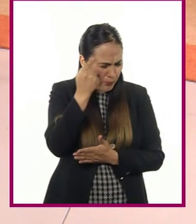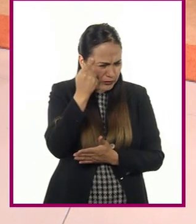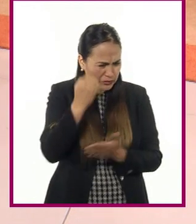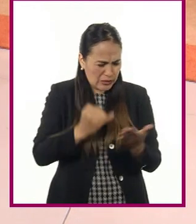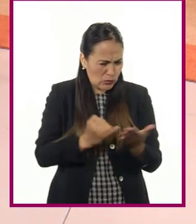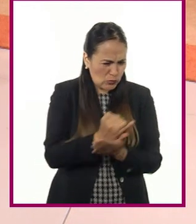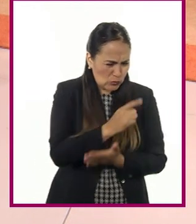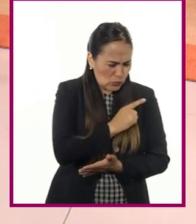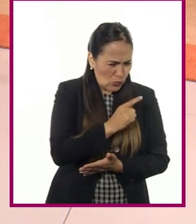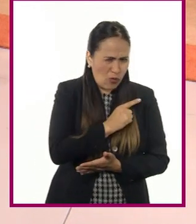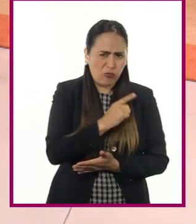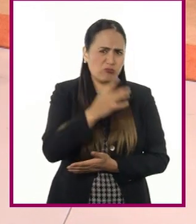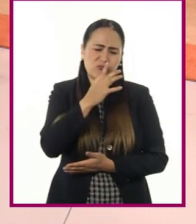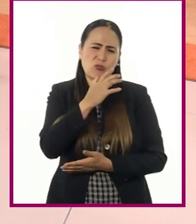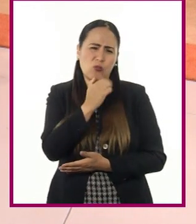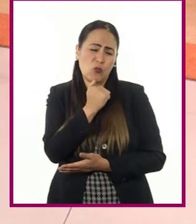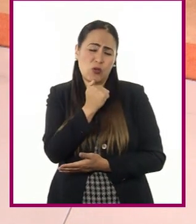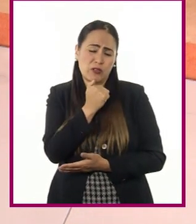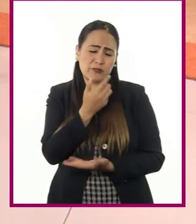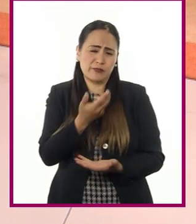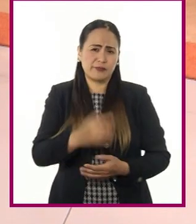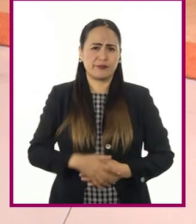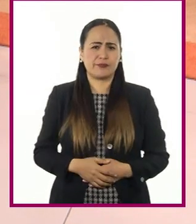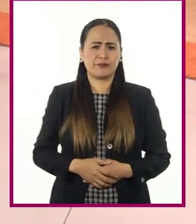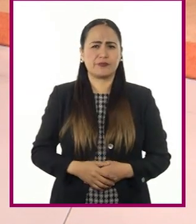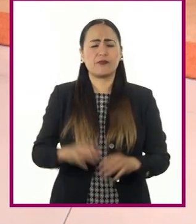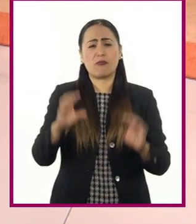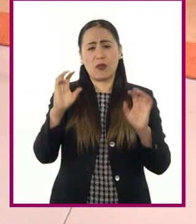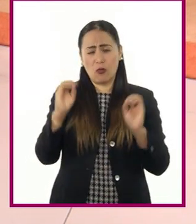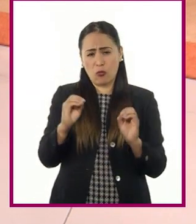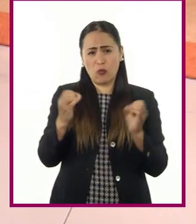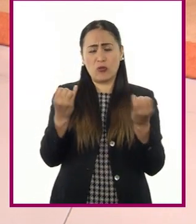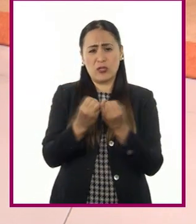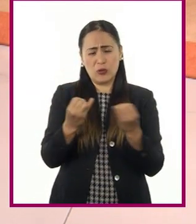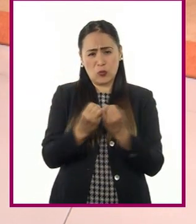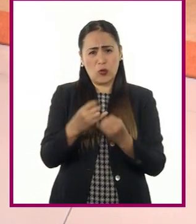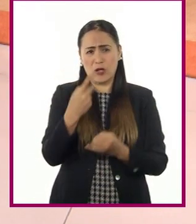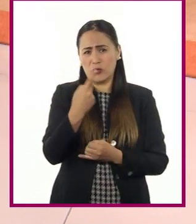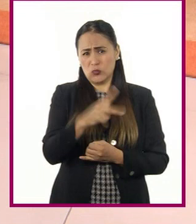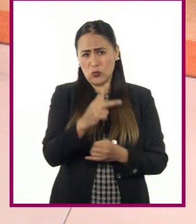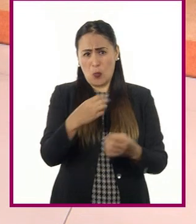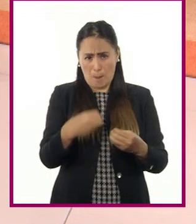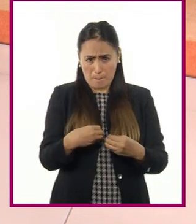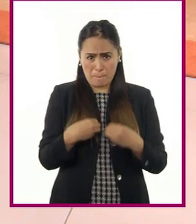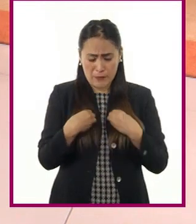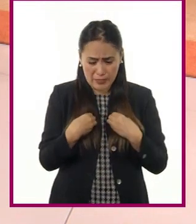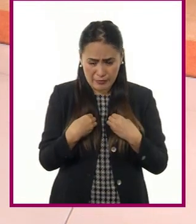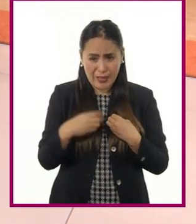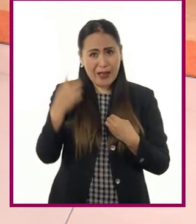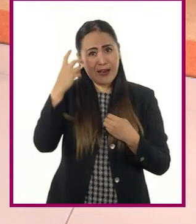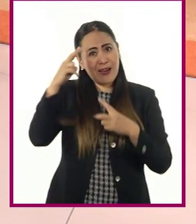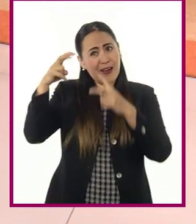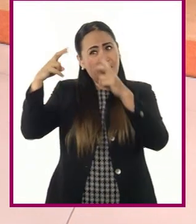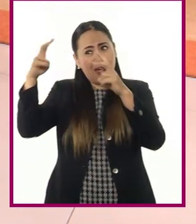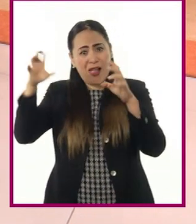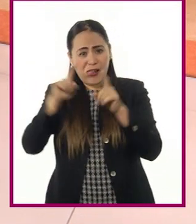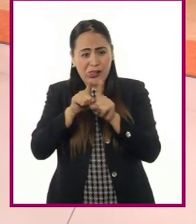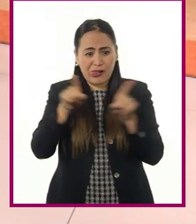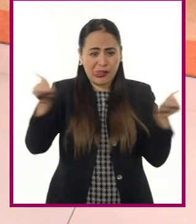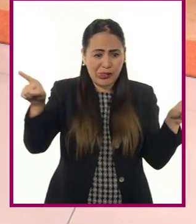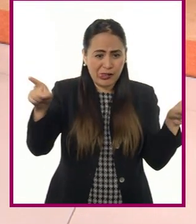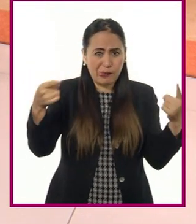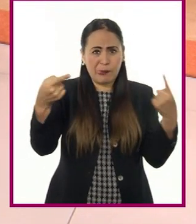sus propias motivaciones, o incluso a crear un estilo de vida que se aleja de su propia